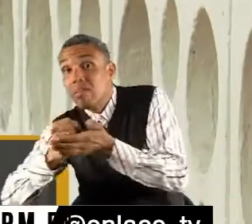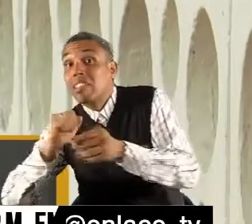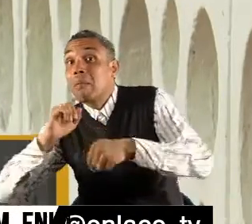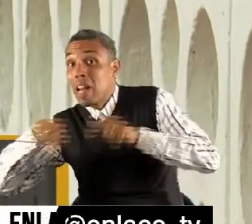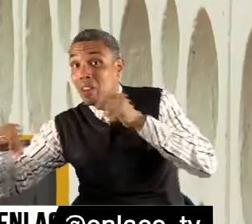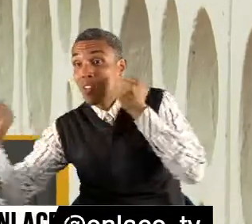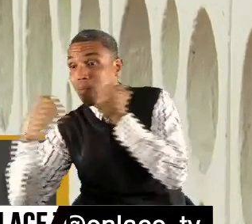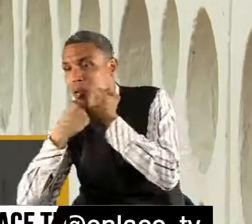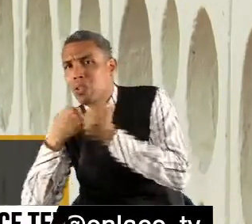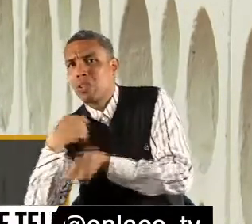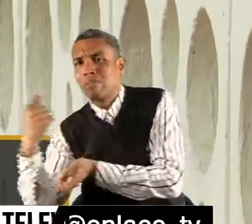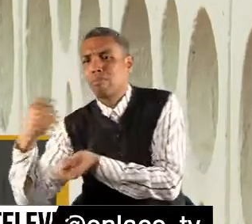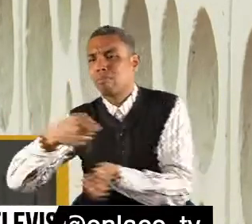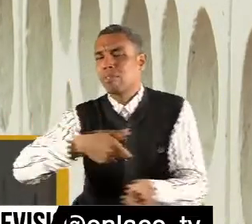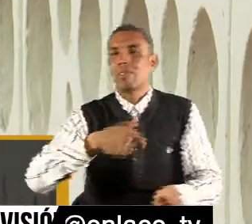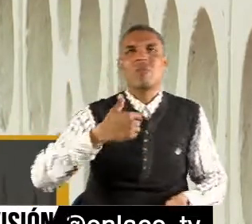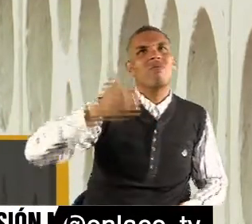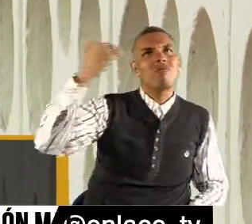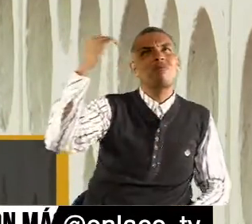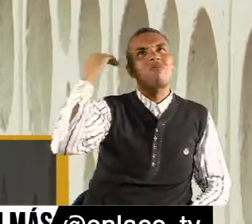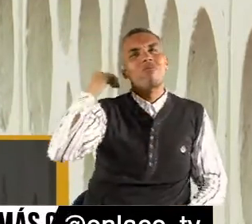el complemento alimenticio